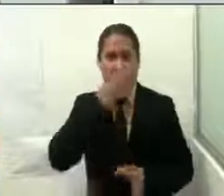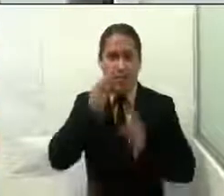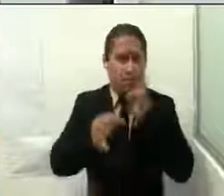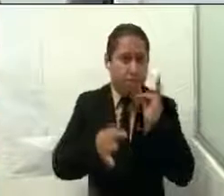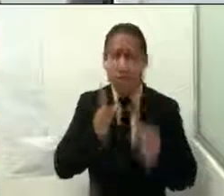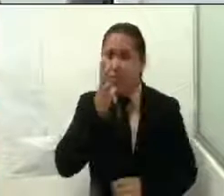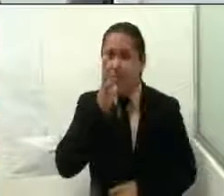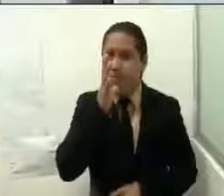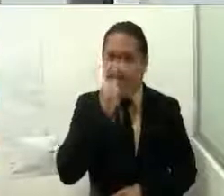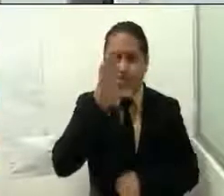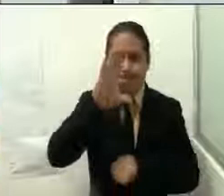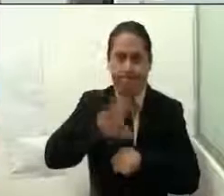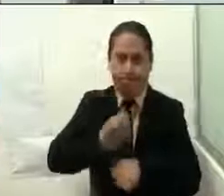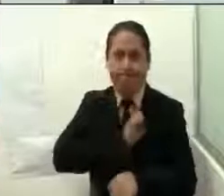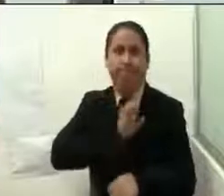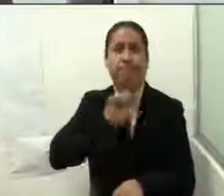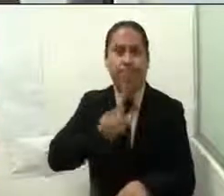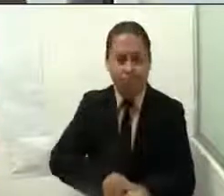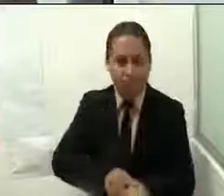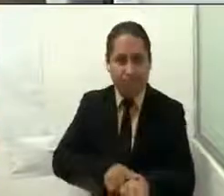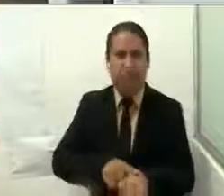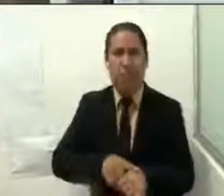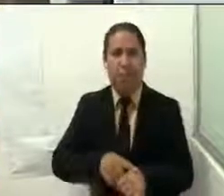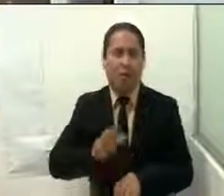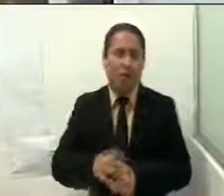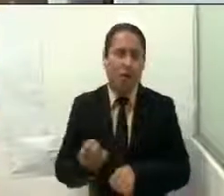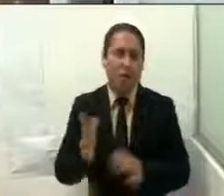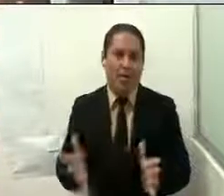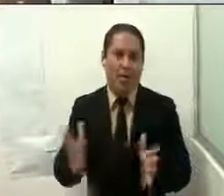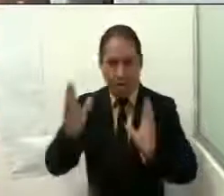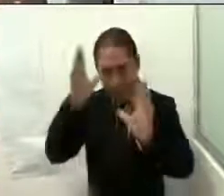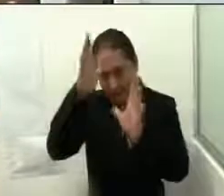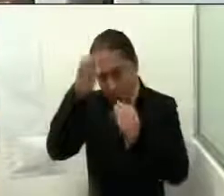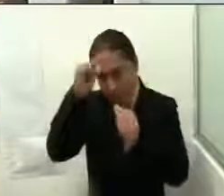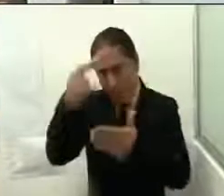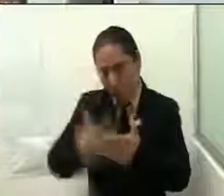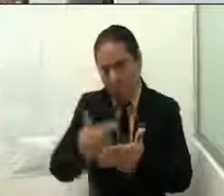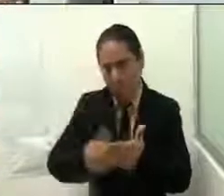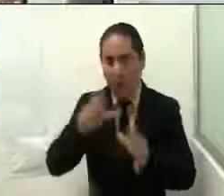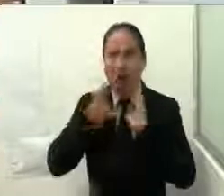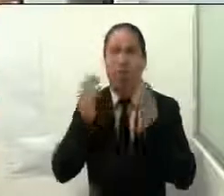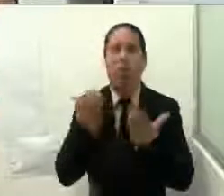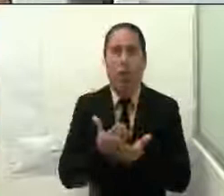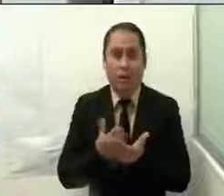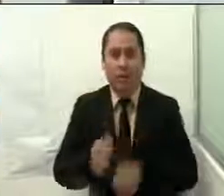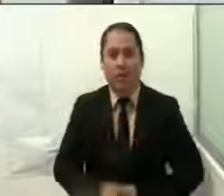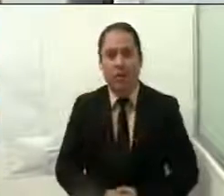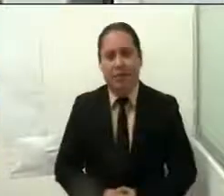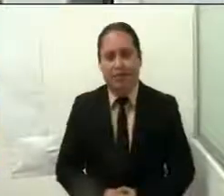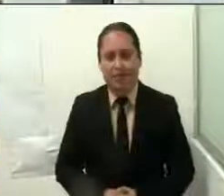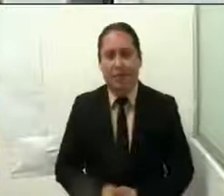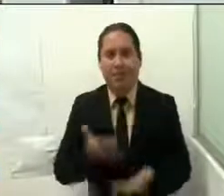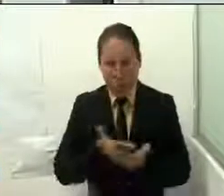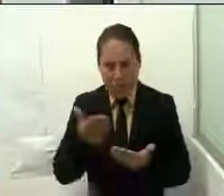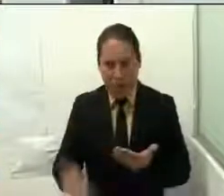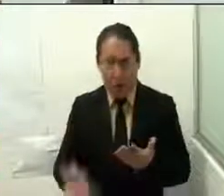permitido los permisos especiales por existir un formato acordado por esta 66ª legislatura se concede el uso